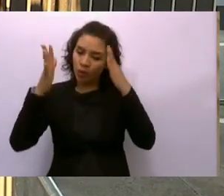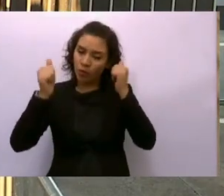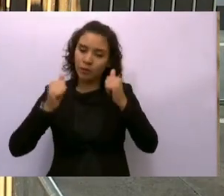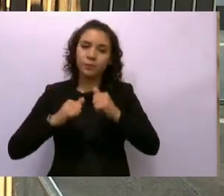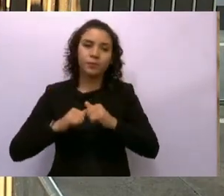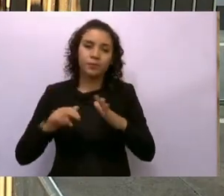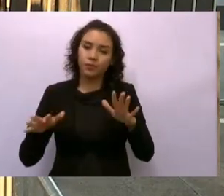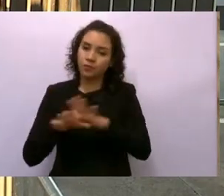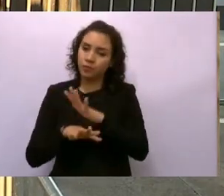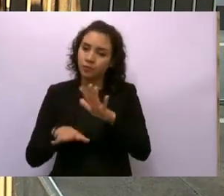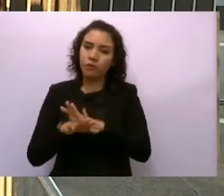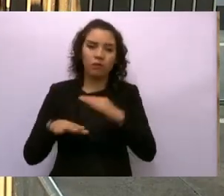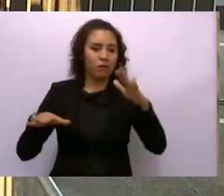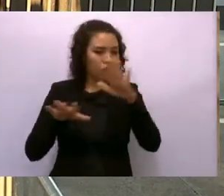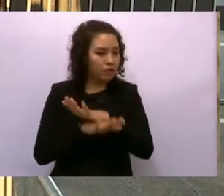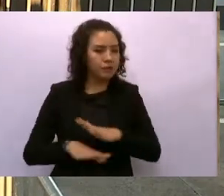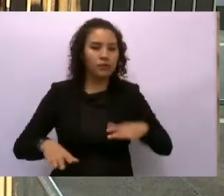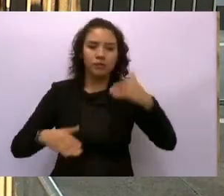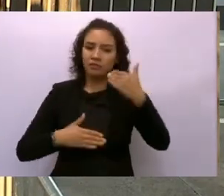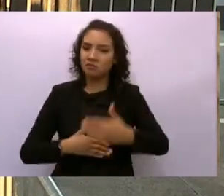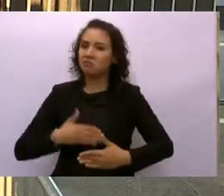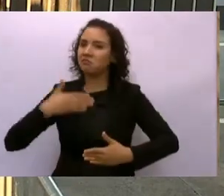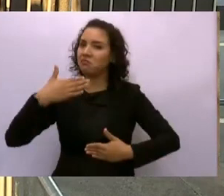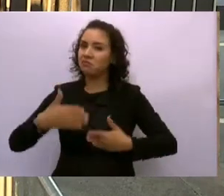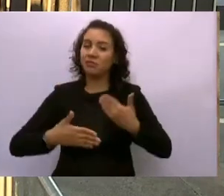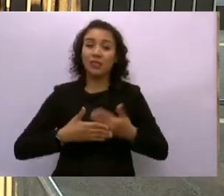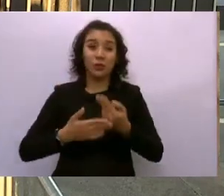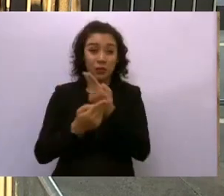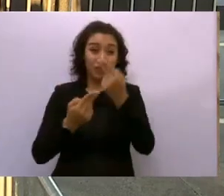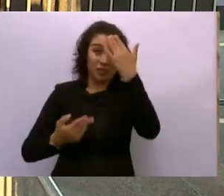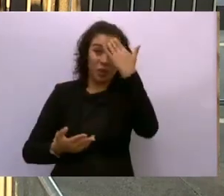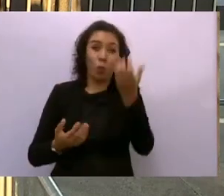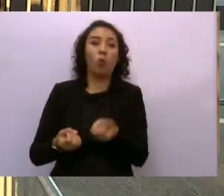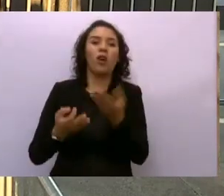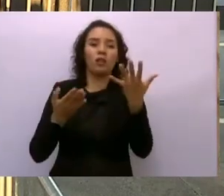y así hemos venido avanzando. ¿Saben cuánto nos ahorramos